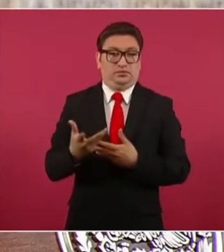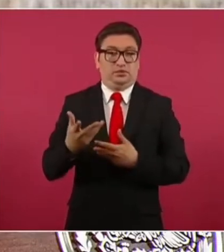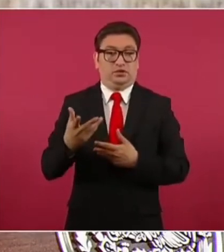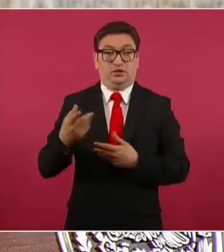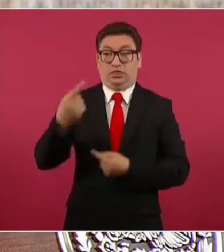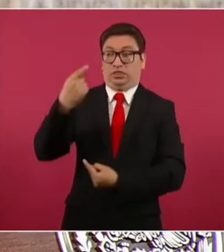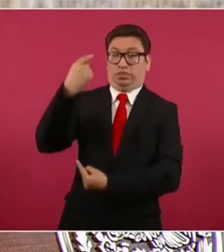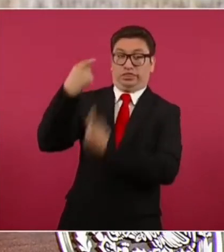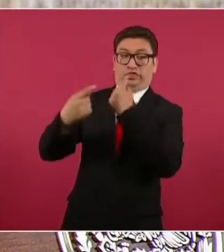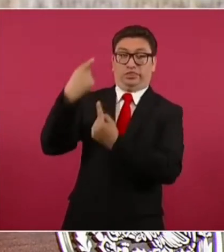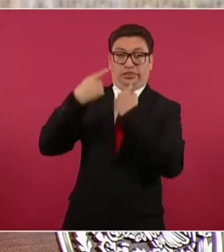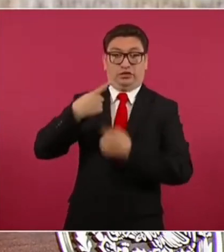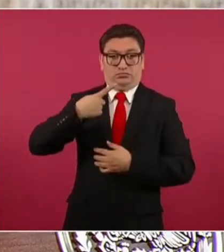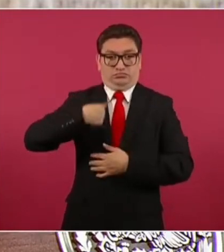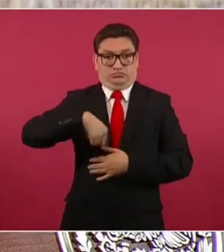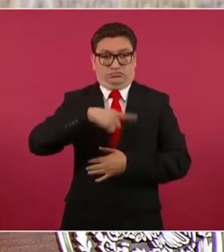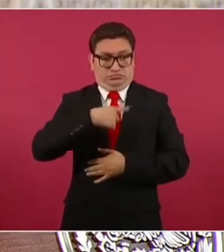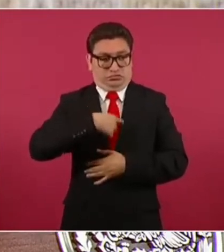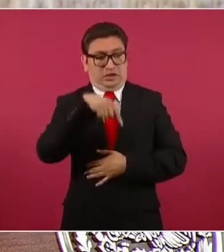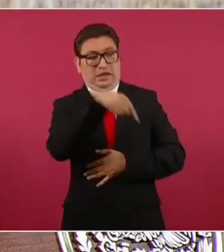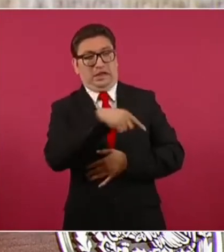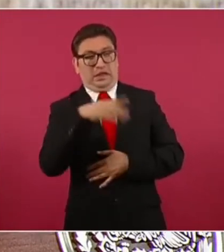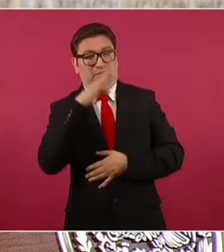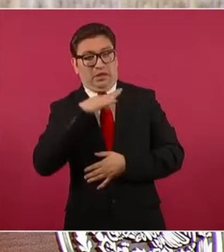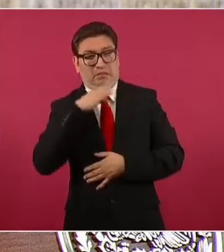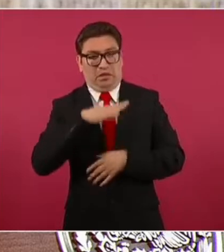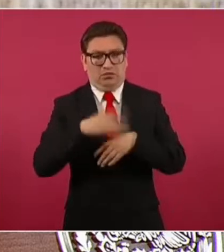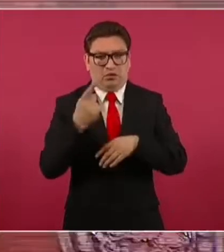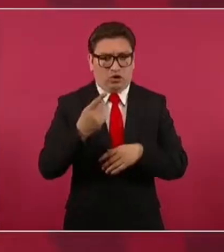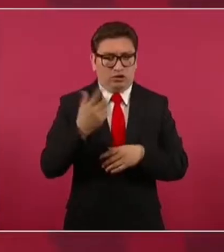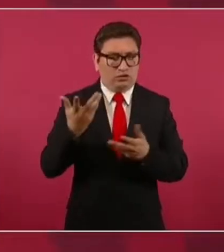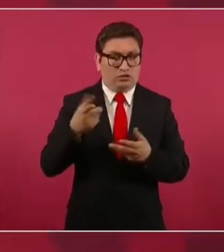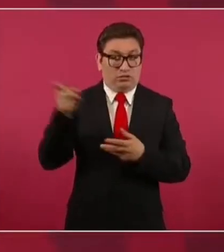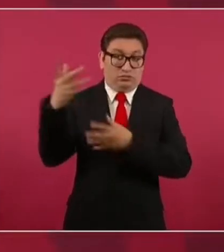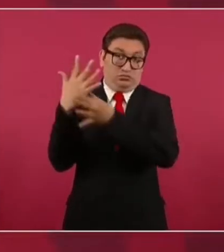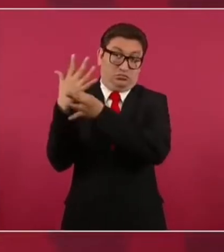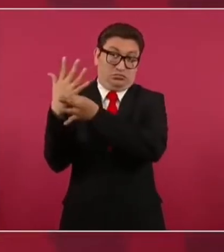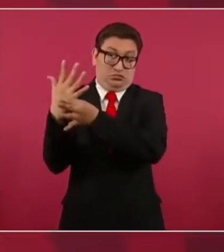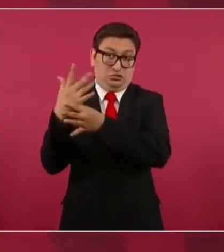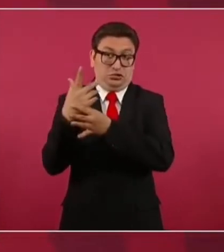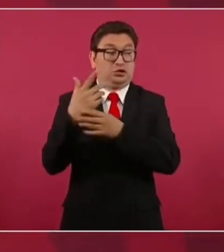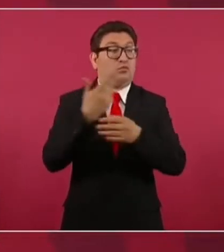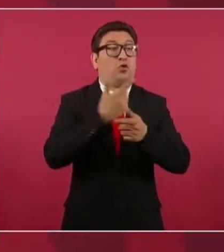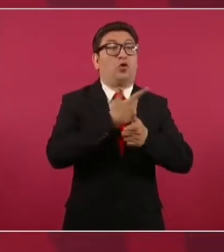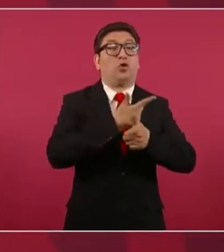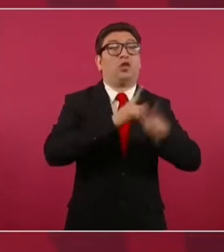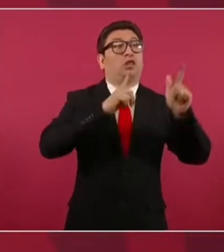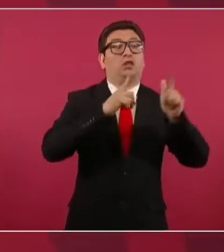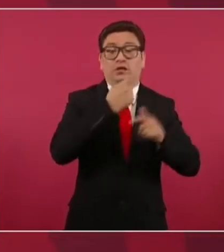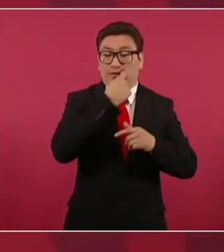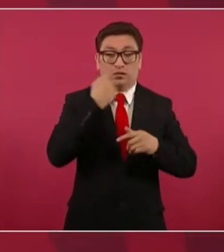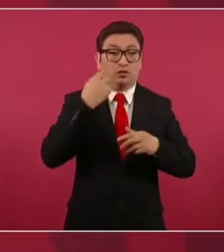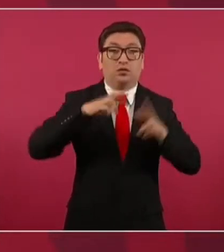acusándonos a nosotros de que no respetamos la libertad de expresión,